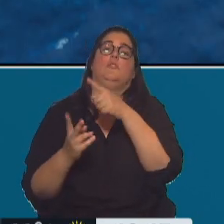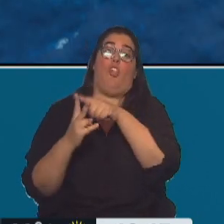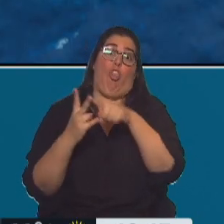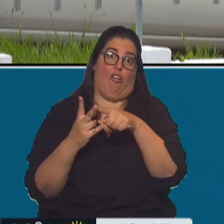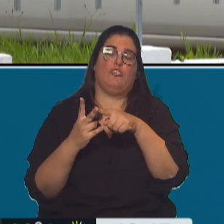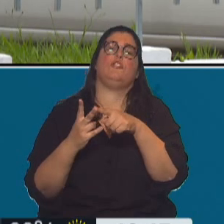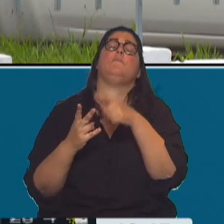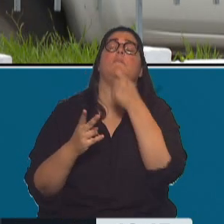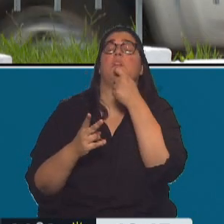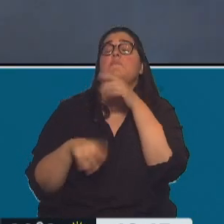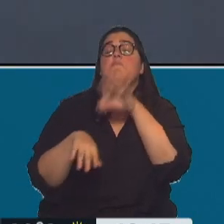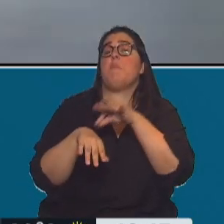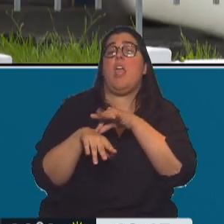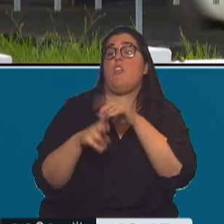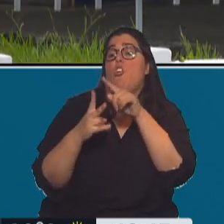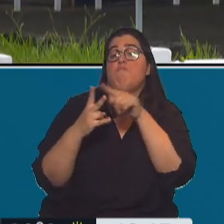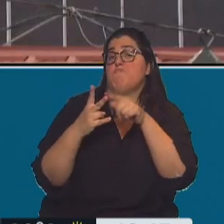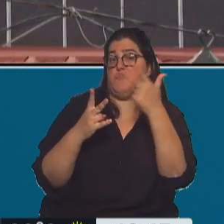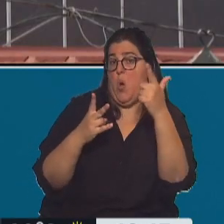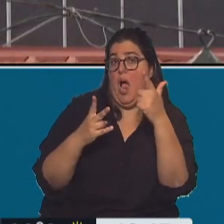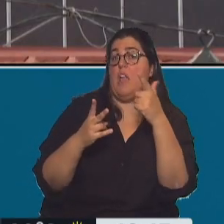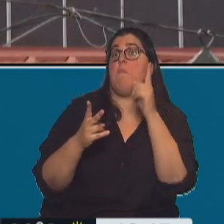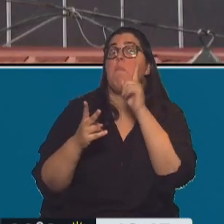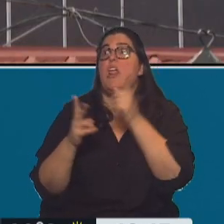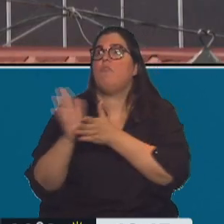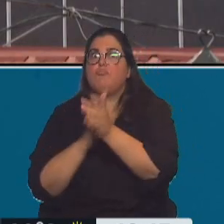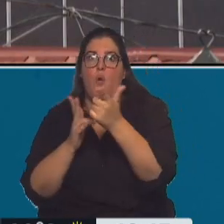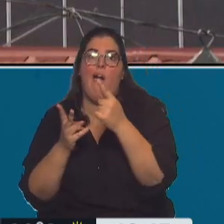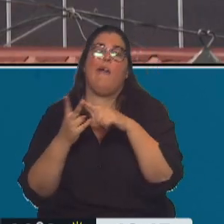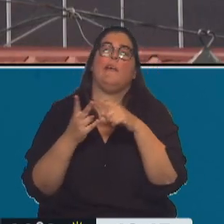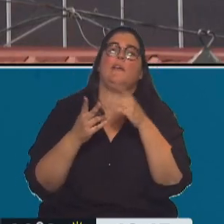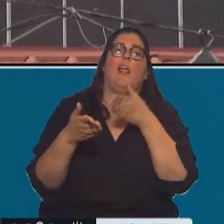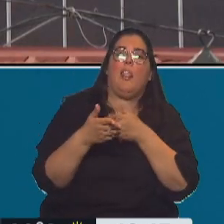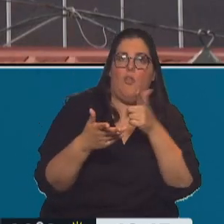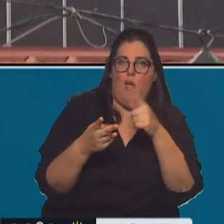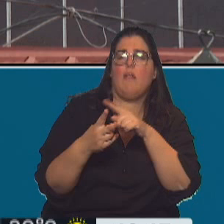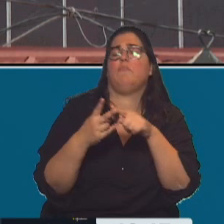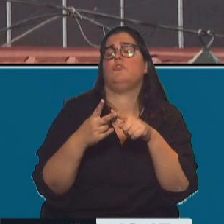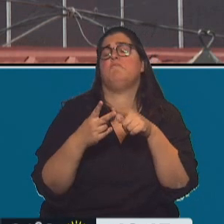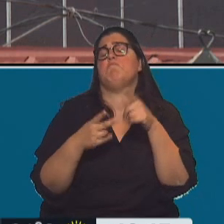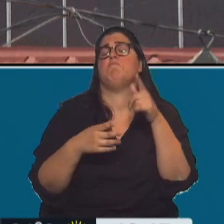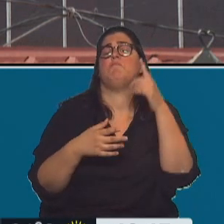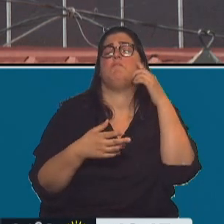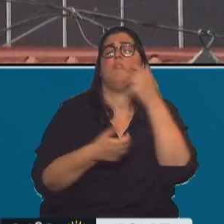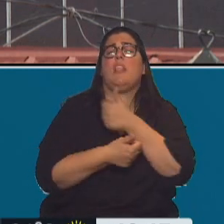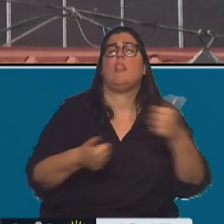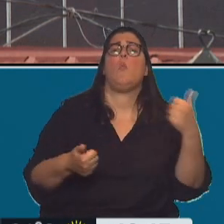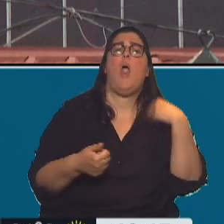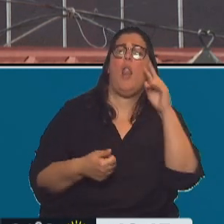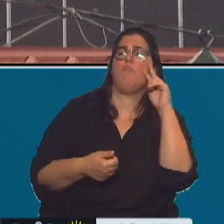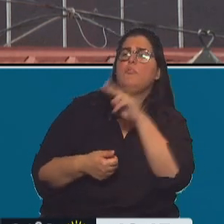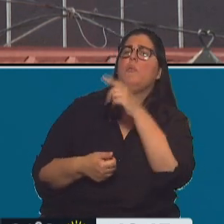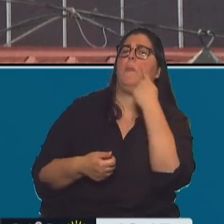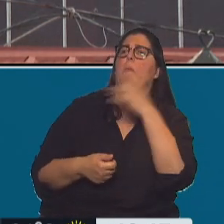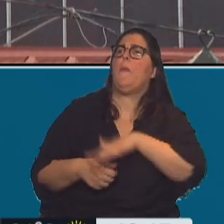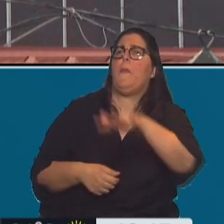darse ninguna de esas dos cuestiones. Sin embargo, el tribunal encontró que Lotocchi vivía aquí en el barrio porteño de Palermo, sí,